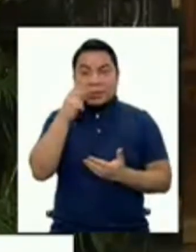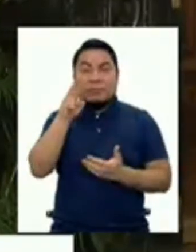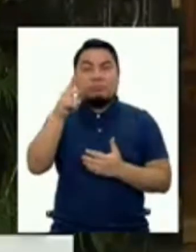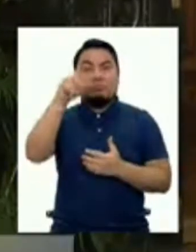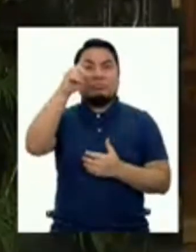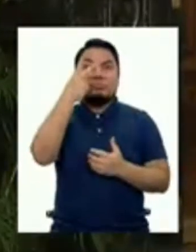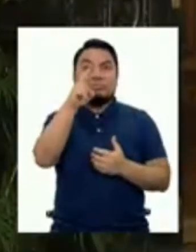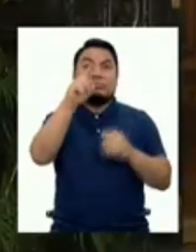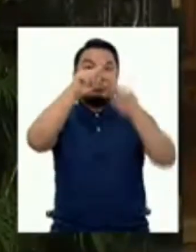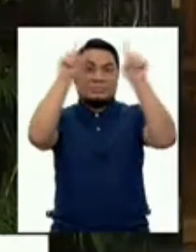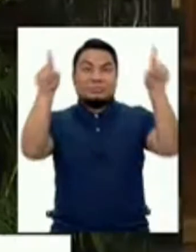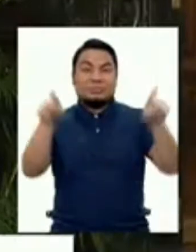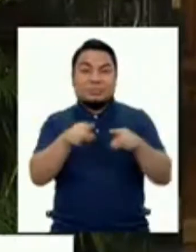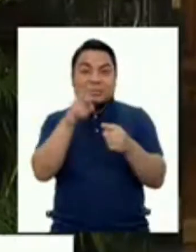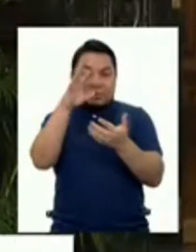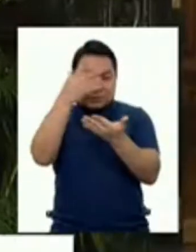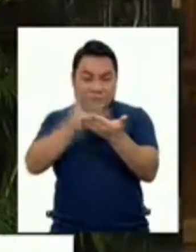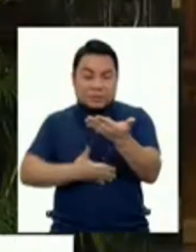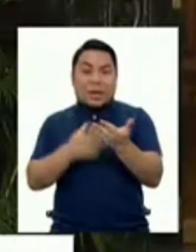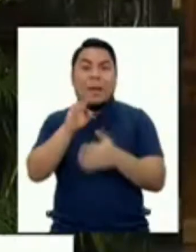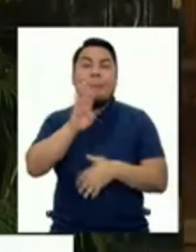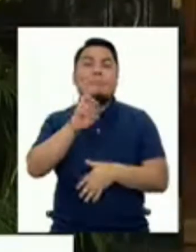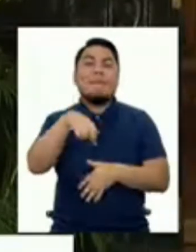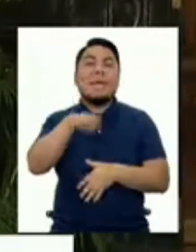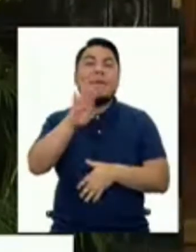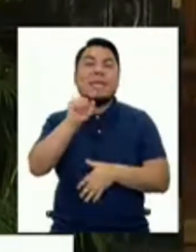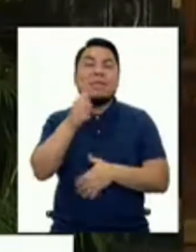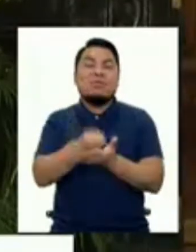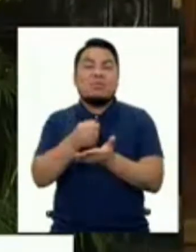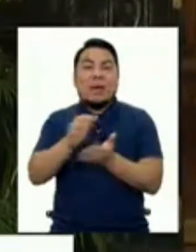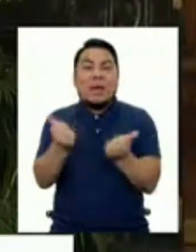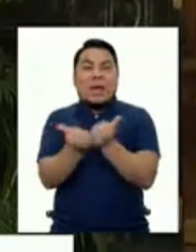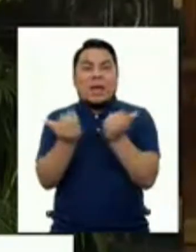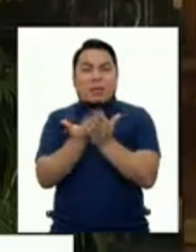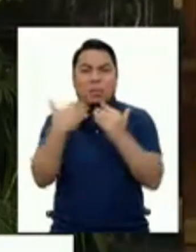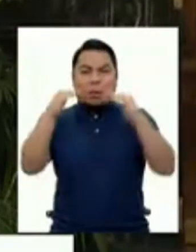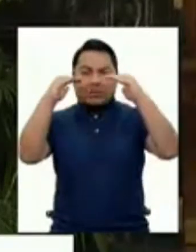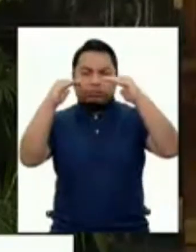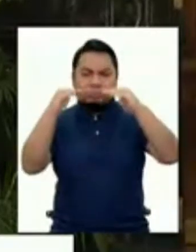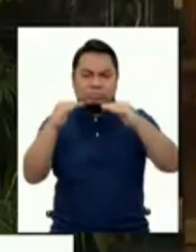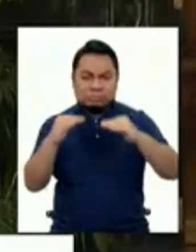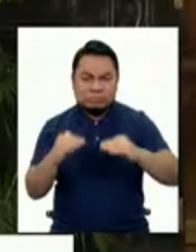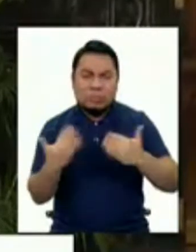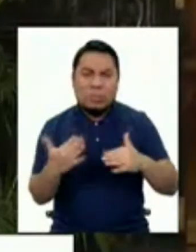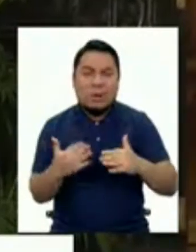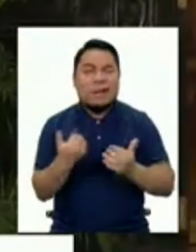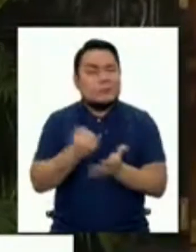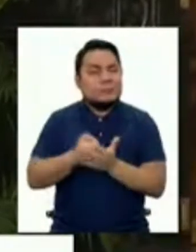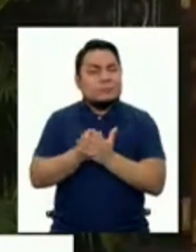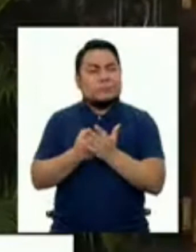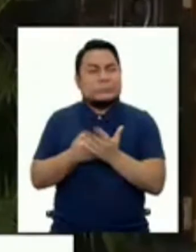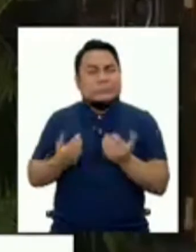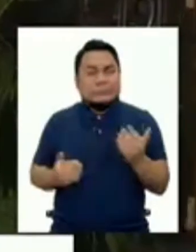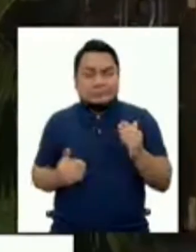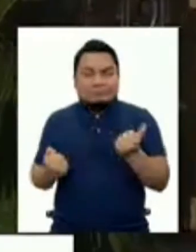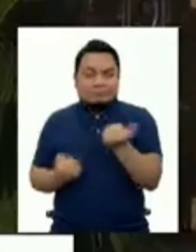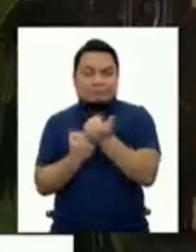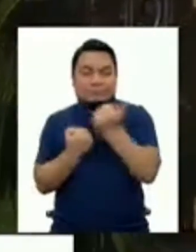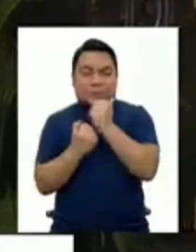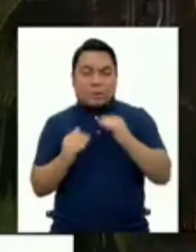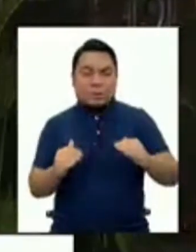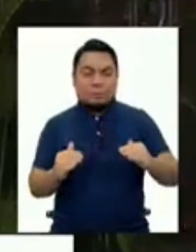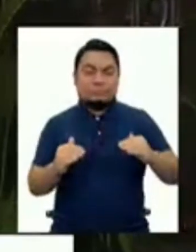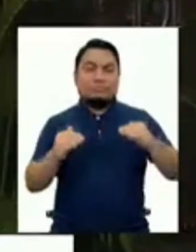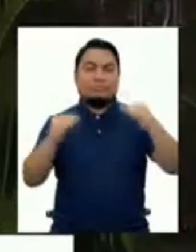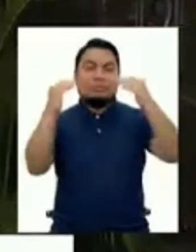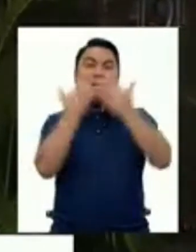visto del PBI del mes de abril. Porque eso fue, o sea, vamos a contener el virus. Y entonces, para la economía,